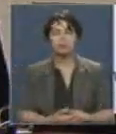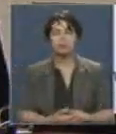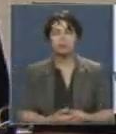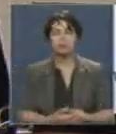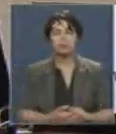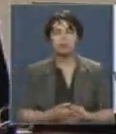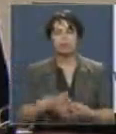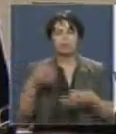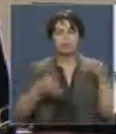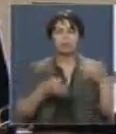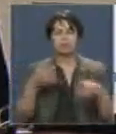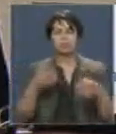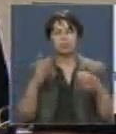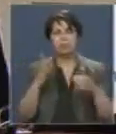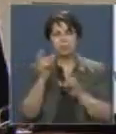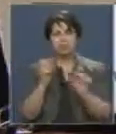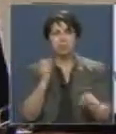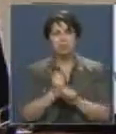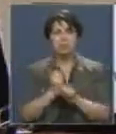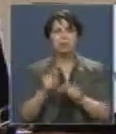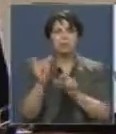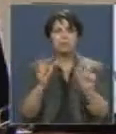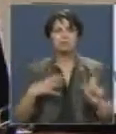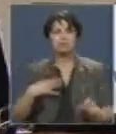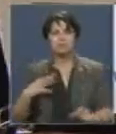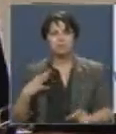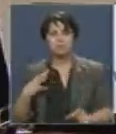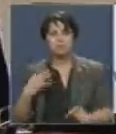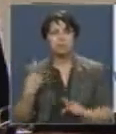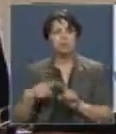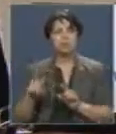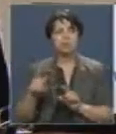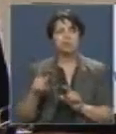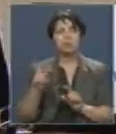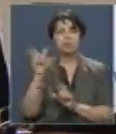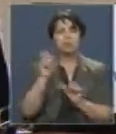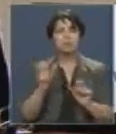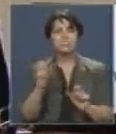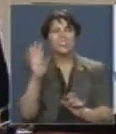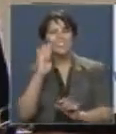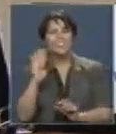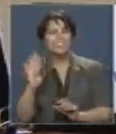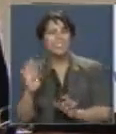¿Una justicia para trabajadores, ciudadanos, otra para privilegiados?